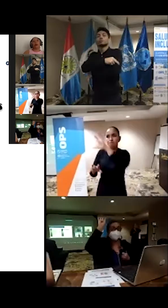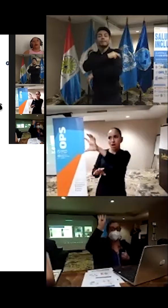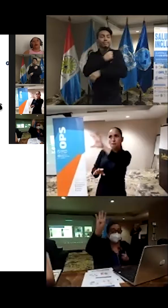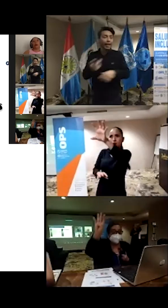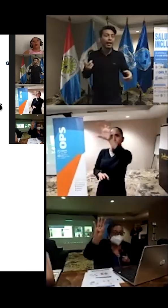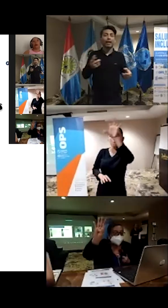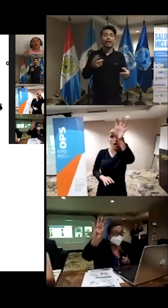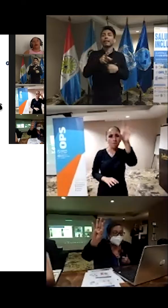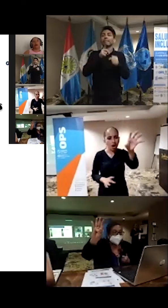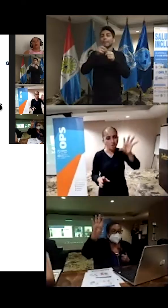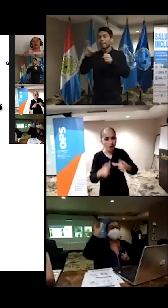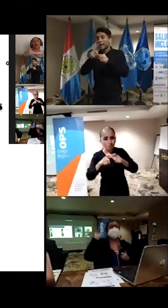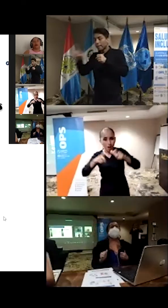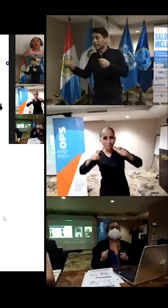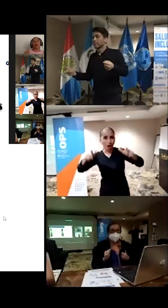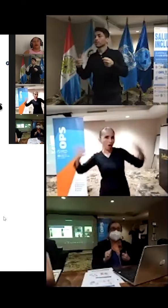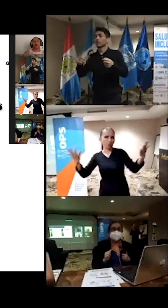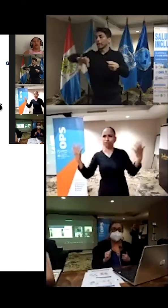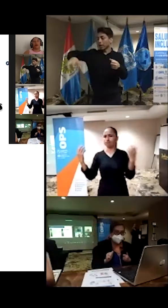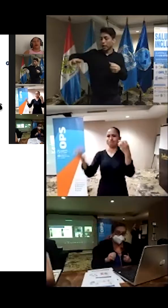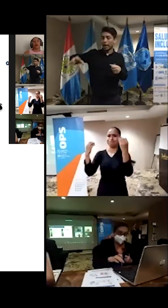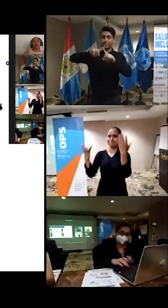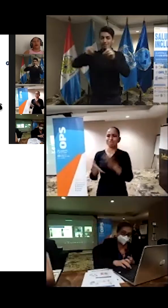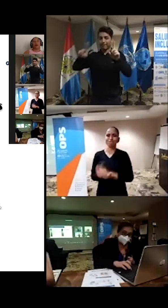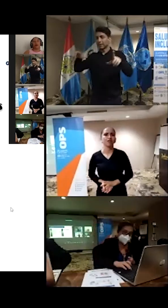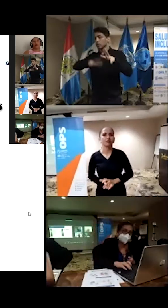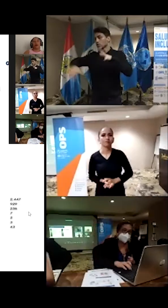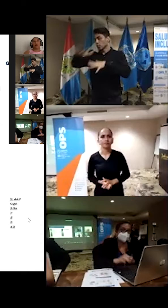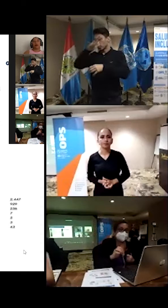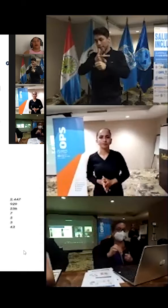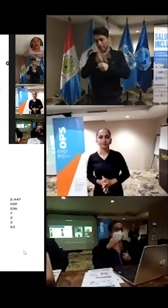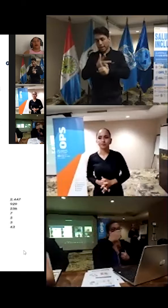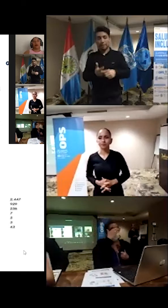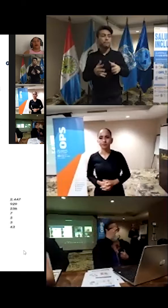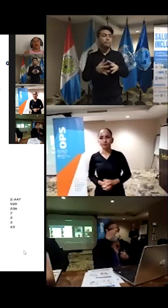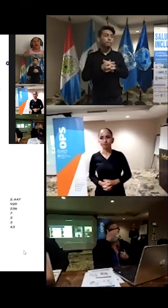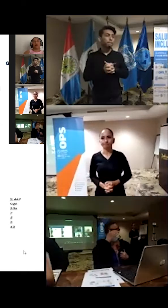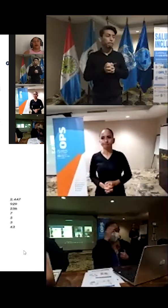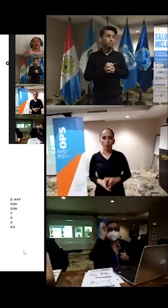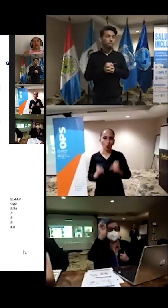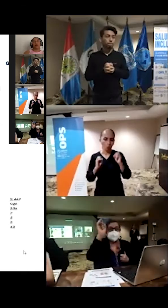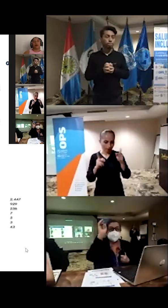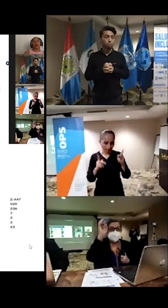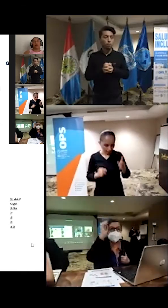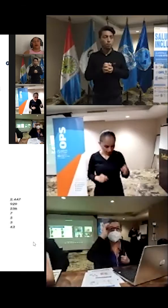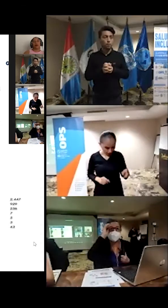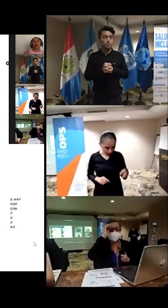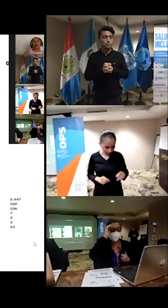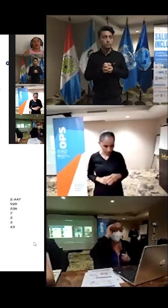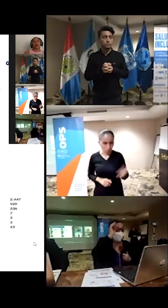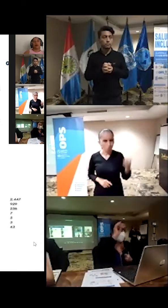regionales, generales, de referencia nacional. Muy bien. Nuestro